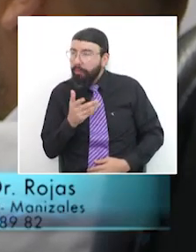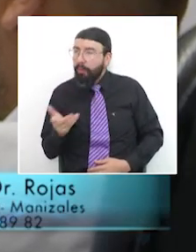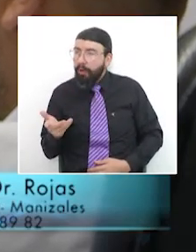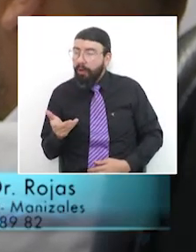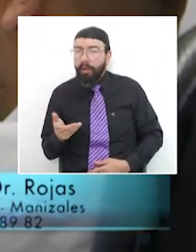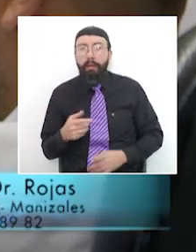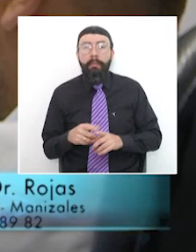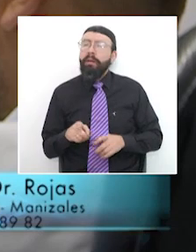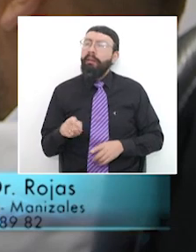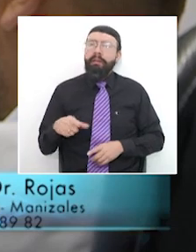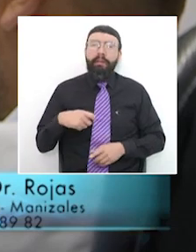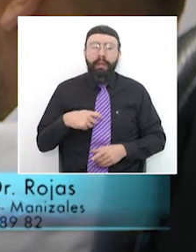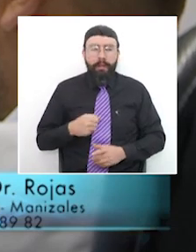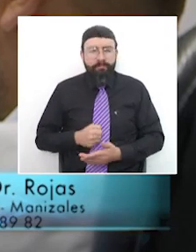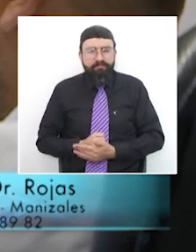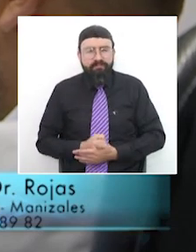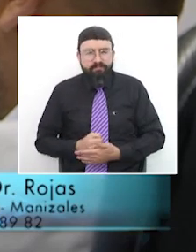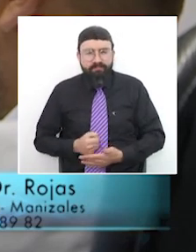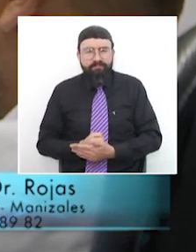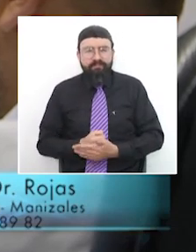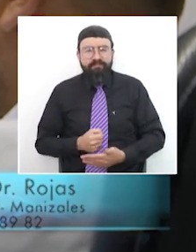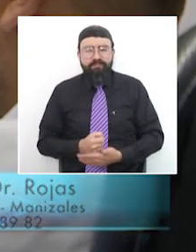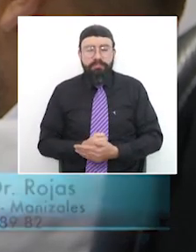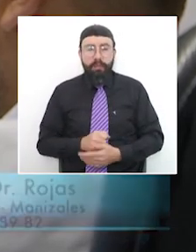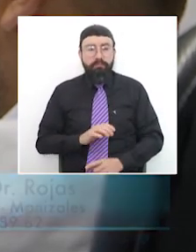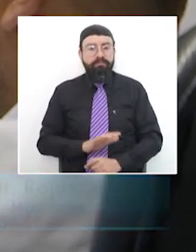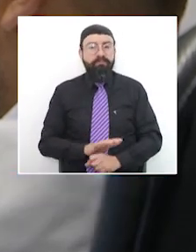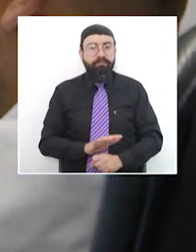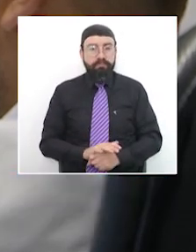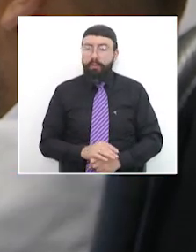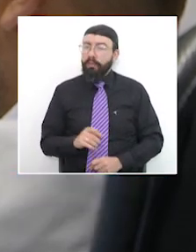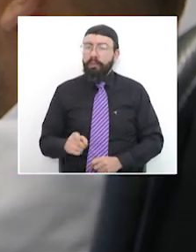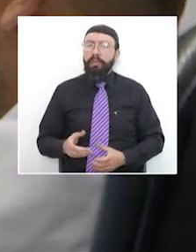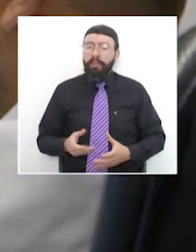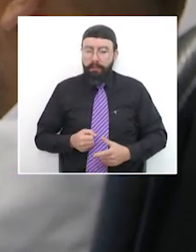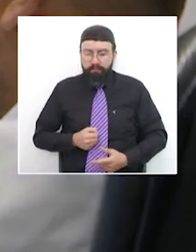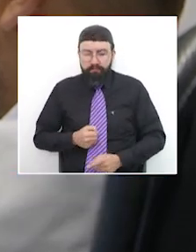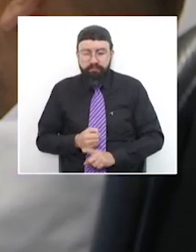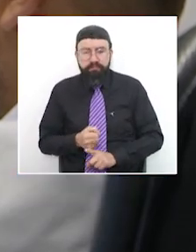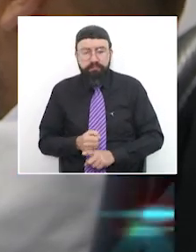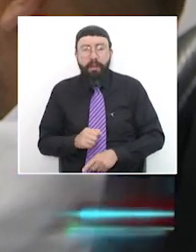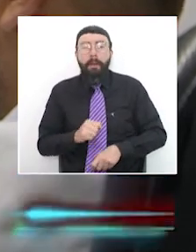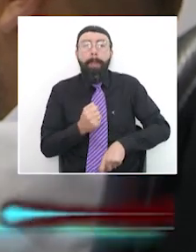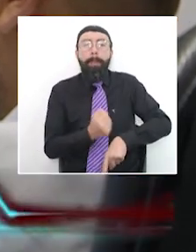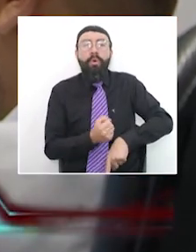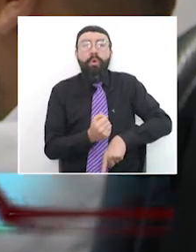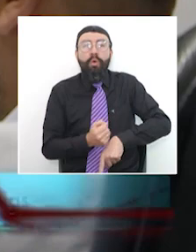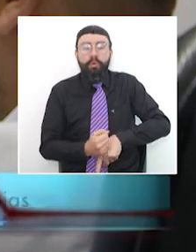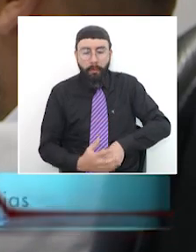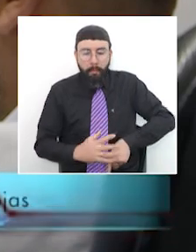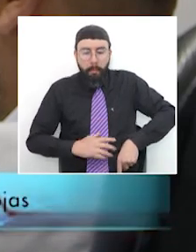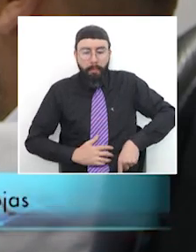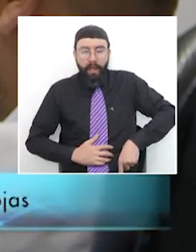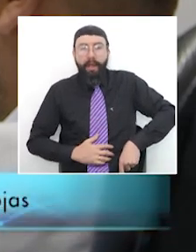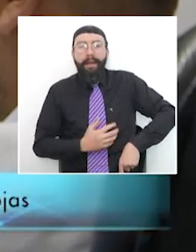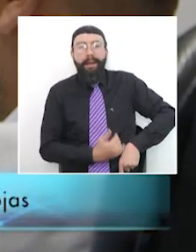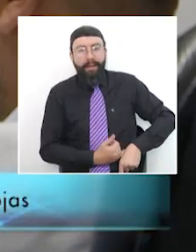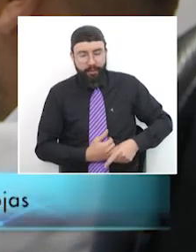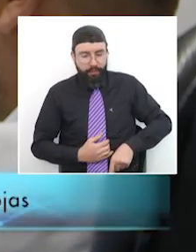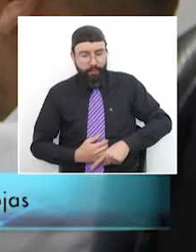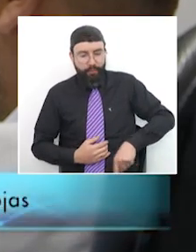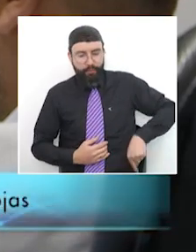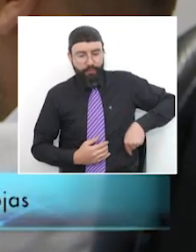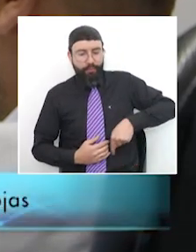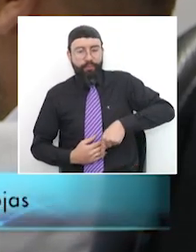tiene algo que le está haciendo masa, porque ¿sabe dónde duerme la próstata? En el intestino grueso. Por eso uno hace un tacto rectal por